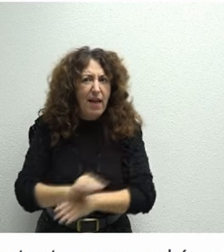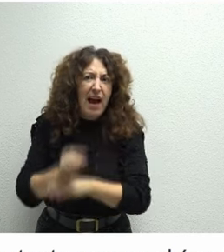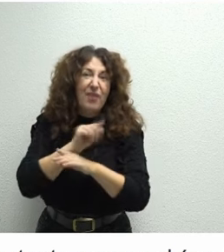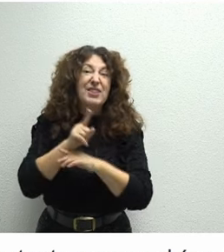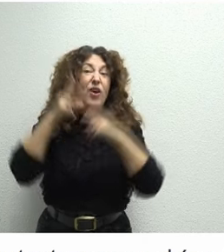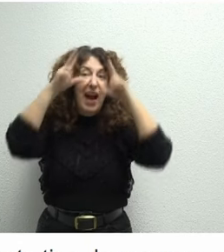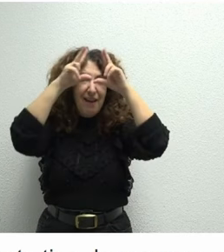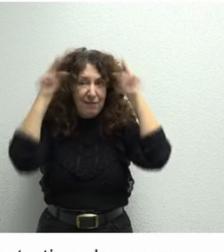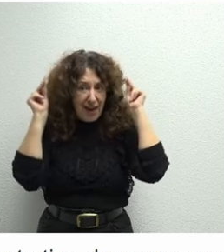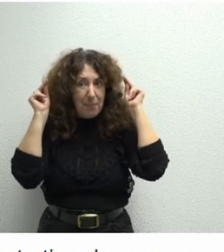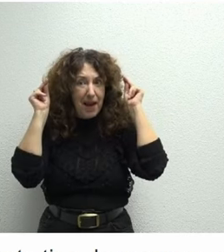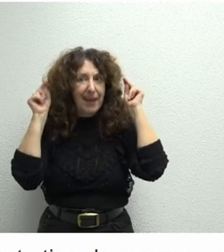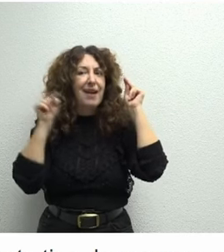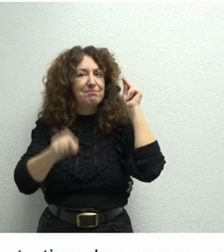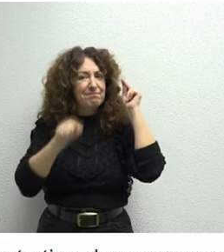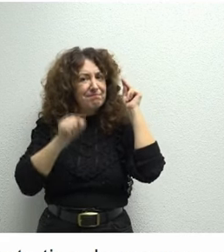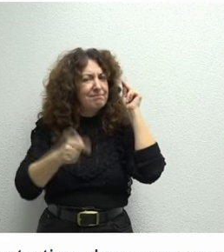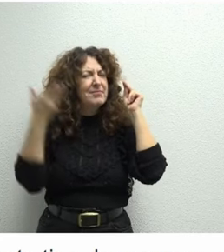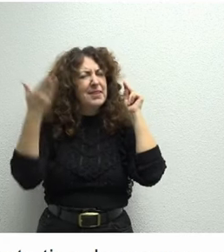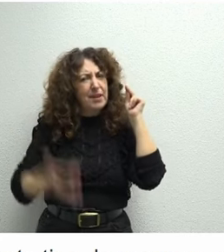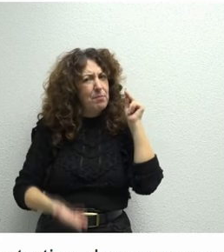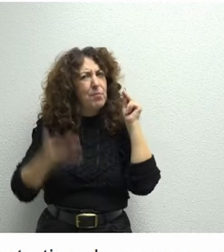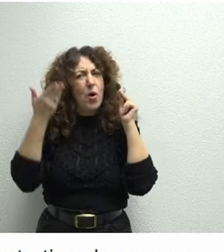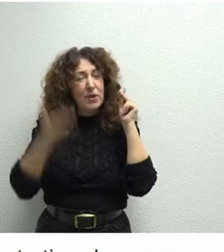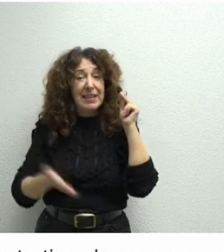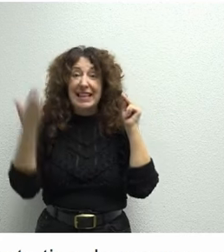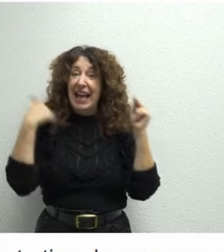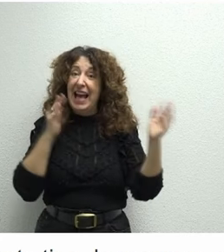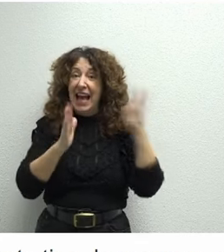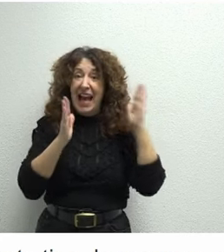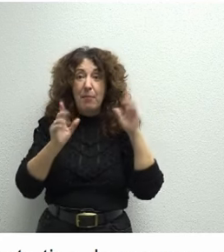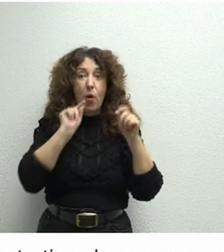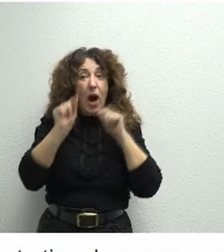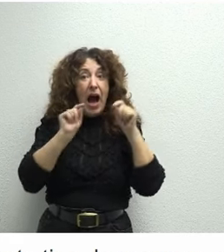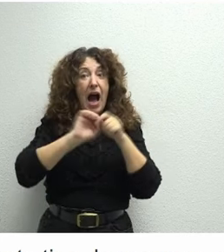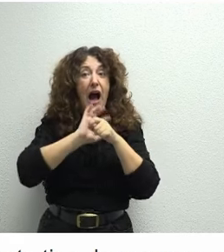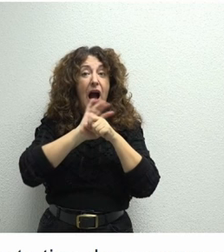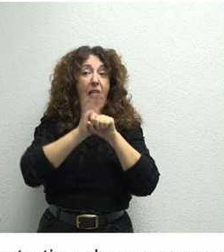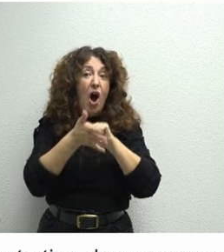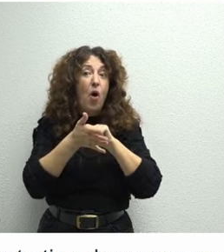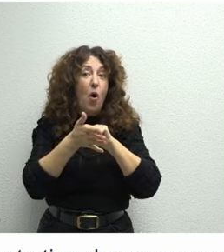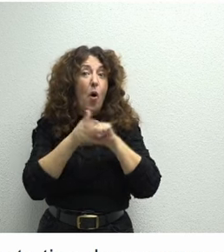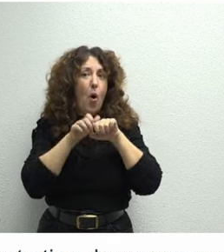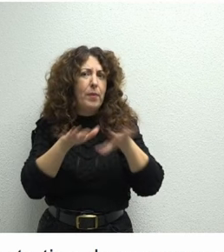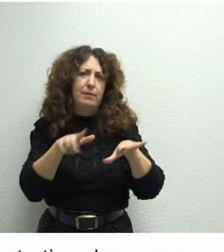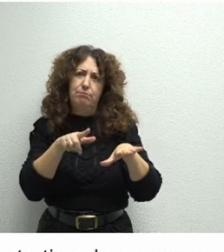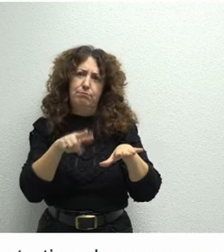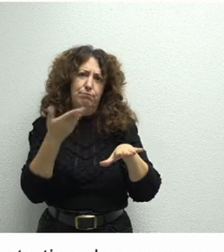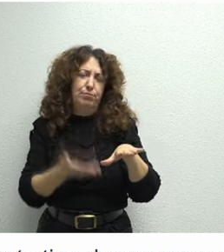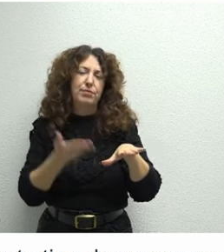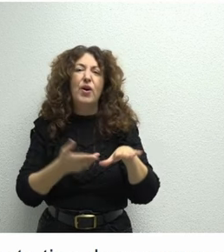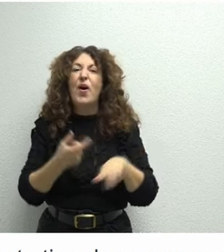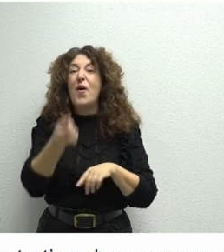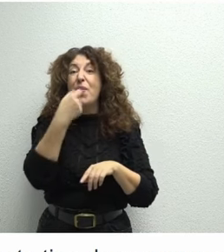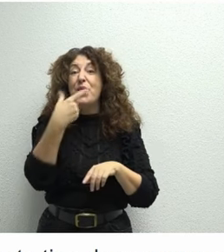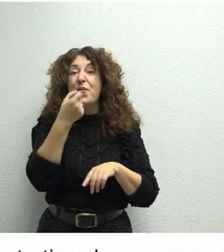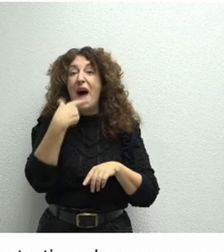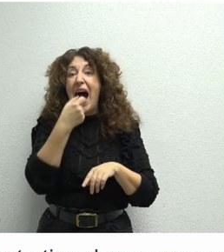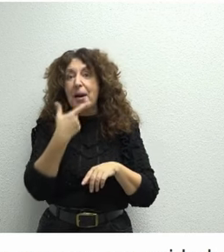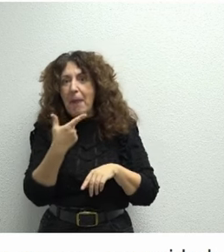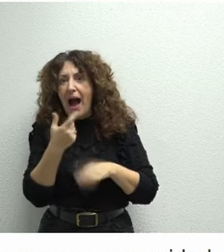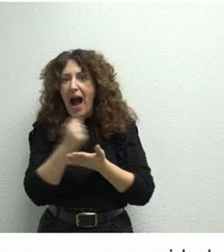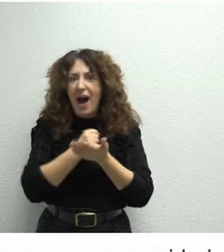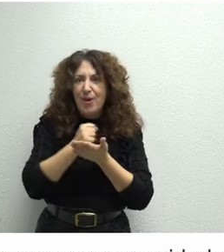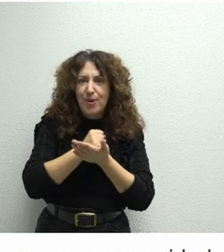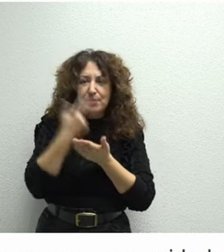Salud Mental y a Me parece que eso es muy importante y en esa época fue especialmente significativo no porque subir o bajar un fármaco en un momento determinado Bueno pues es